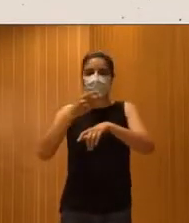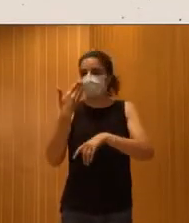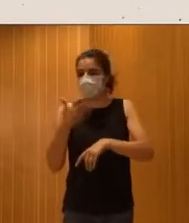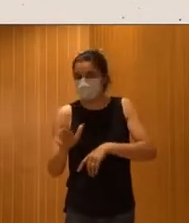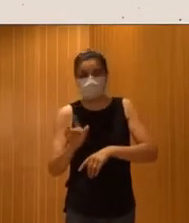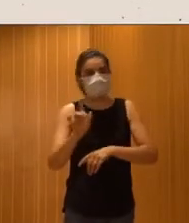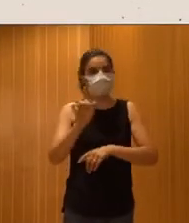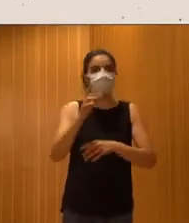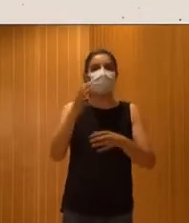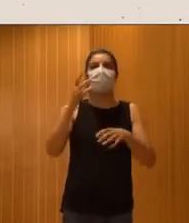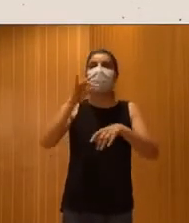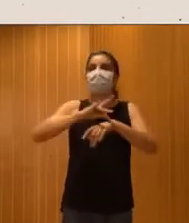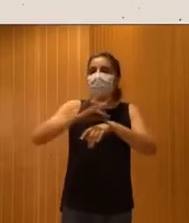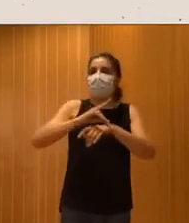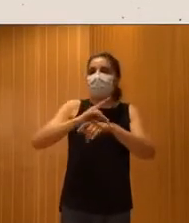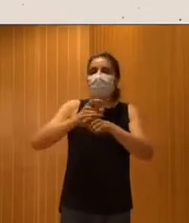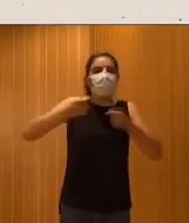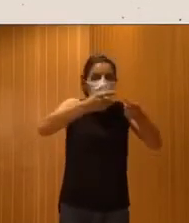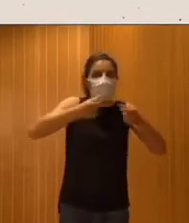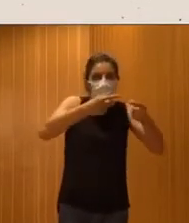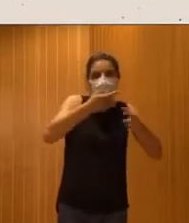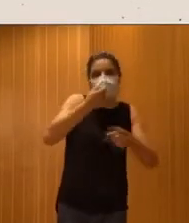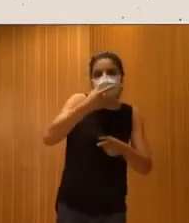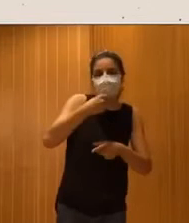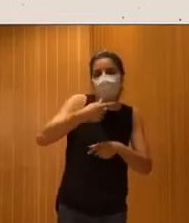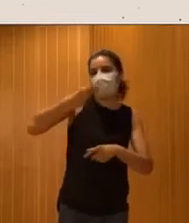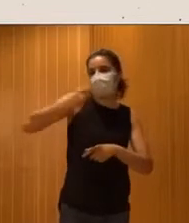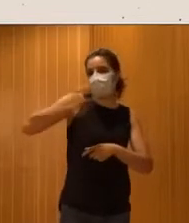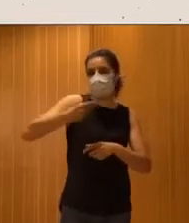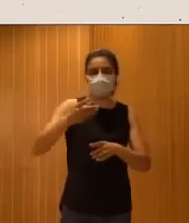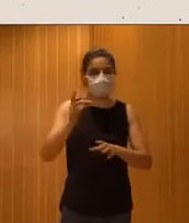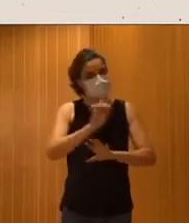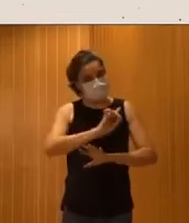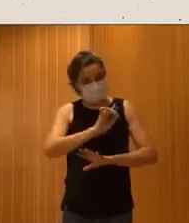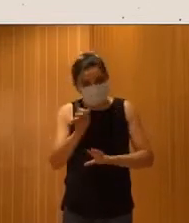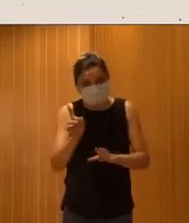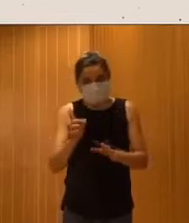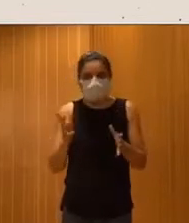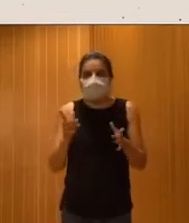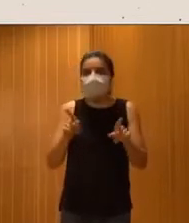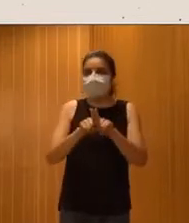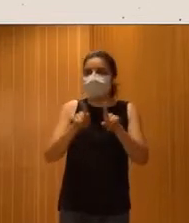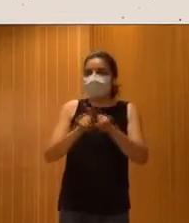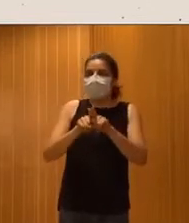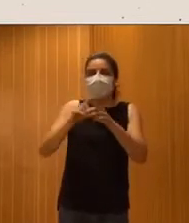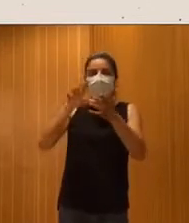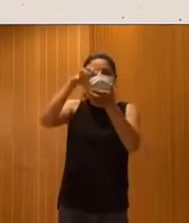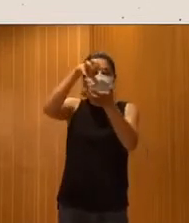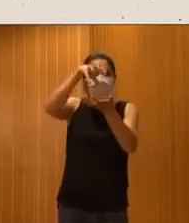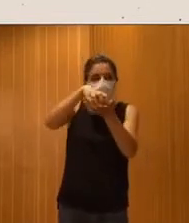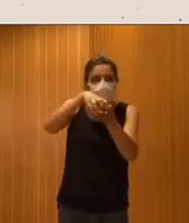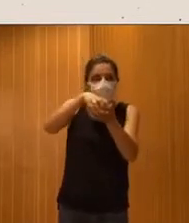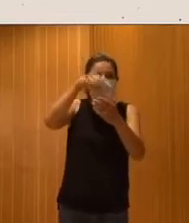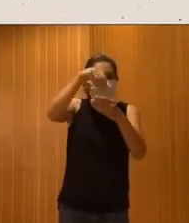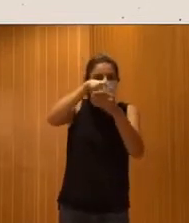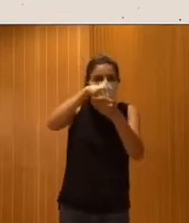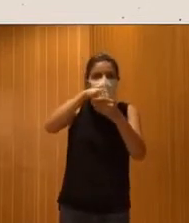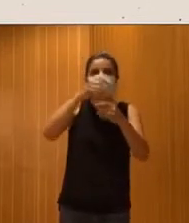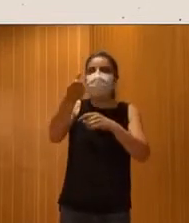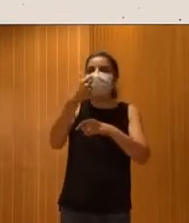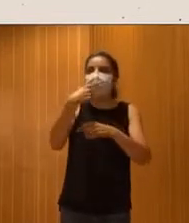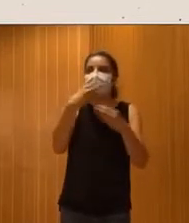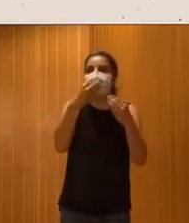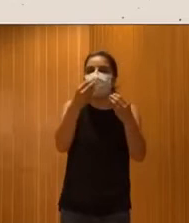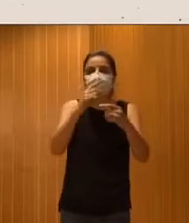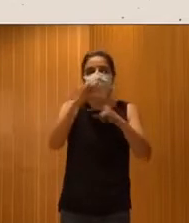clarísimos sobre la cognición. Luego en los centros pues baja el rendimiento en terapia ocupacional,